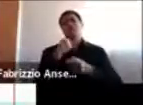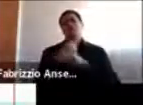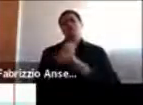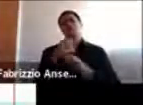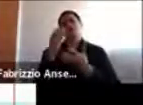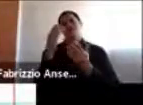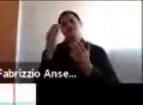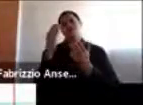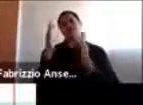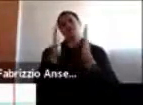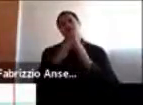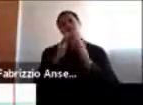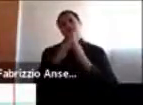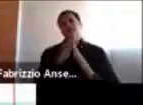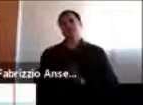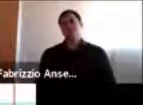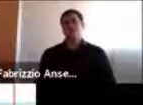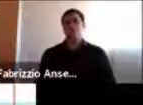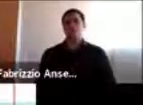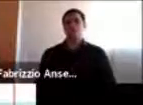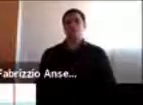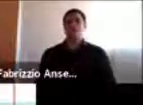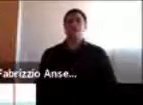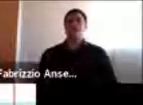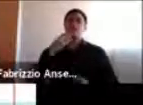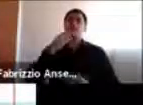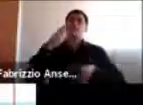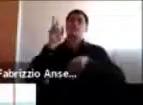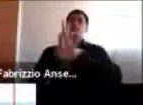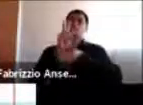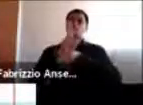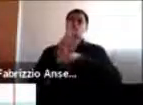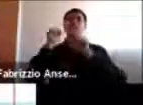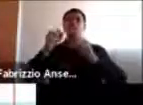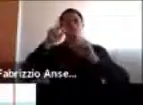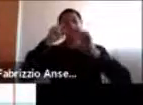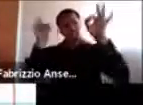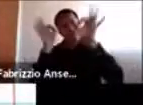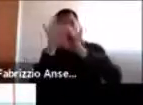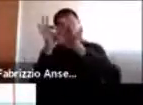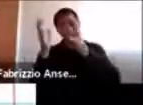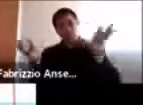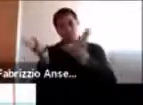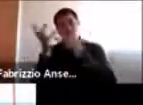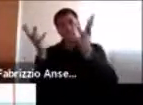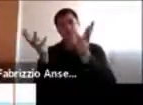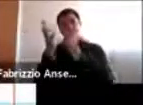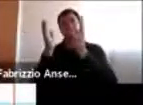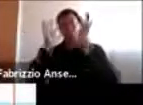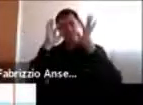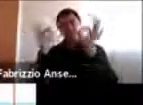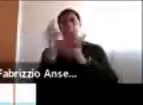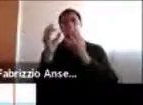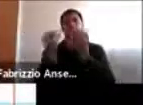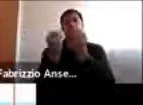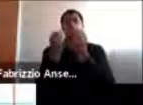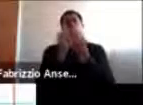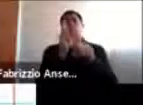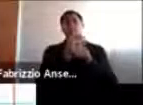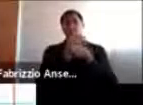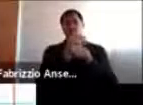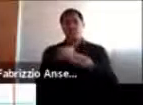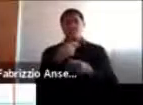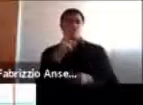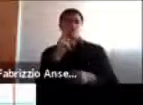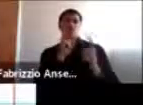aprender a leer también las profes pueden recomendarlo yo lo he tratado de recomendar también a todas las profesoras con las que tengo contacto porque